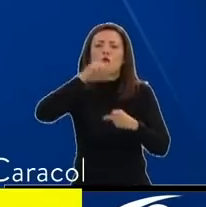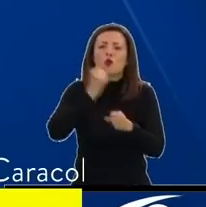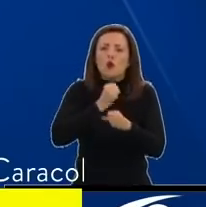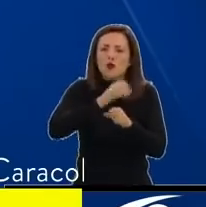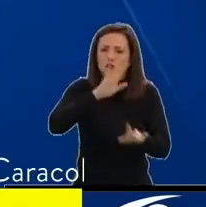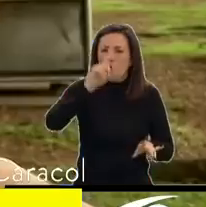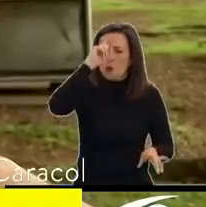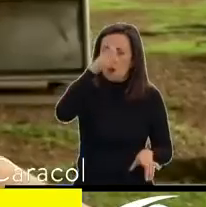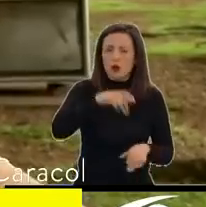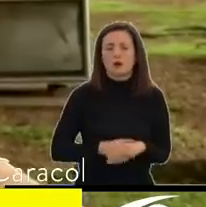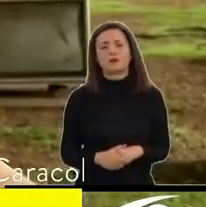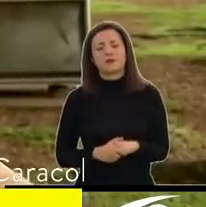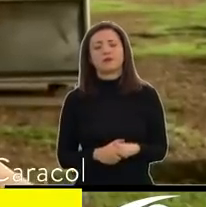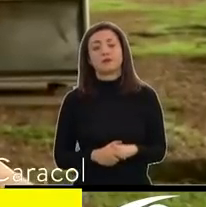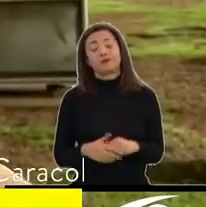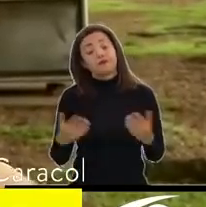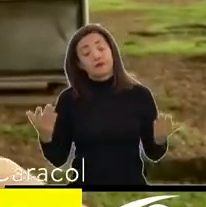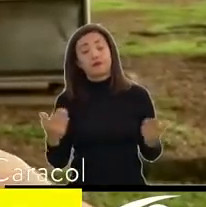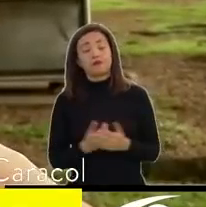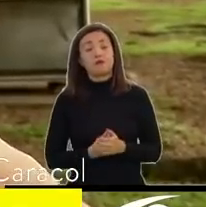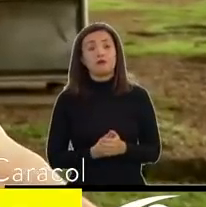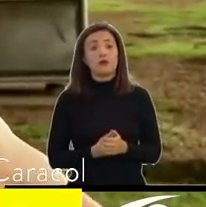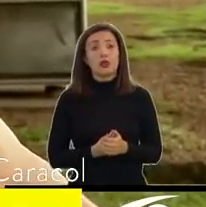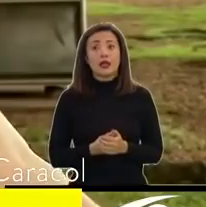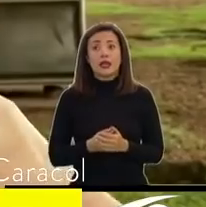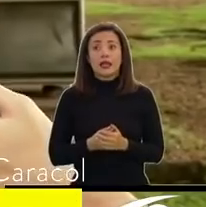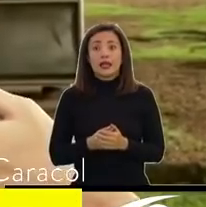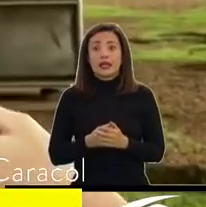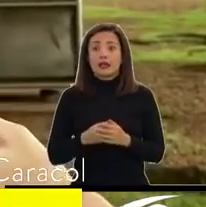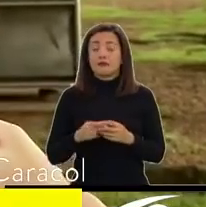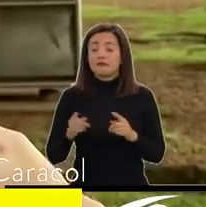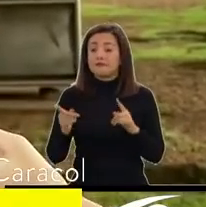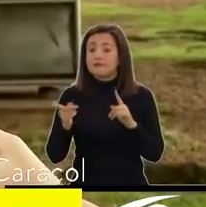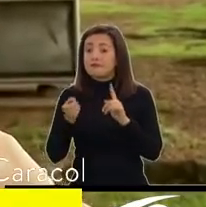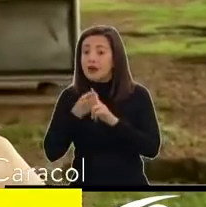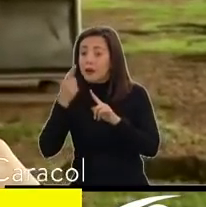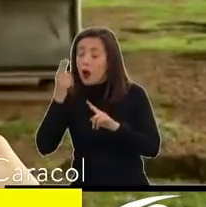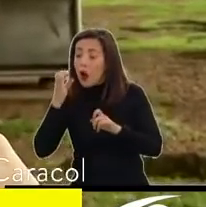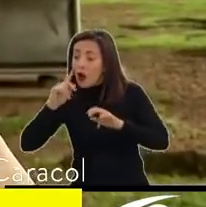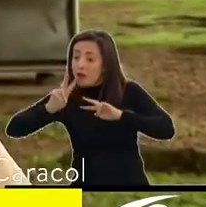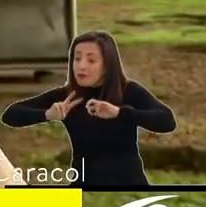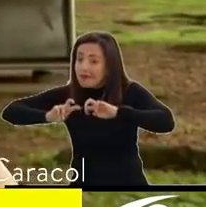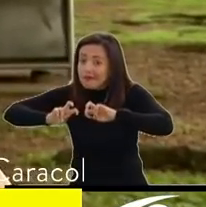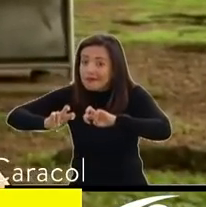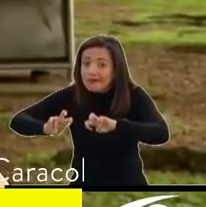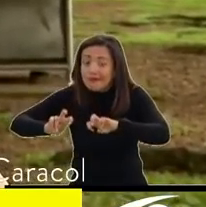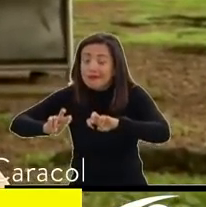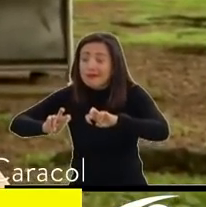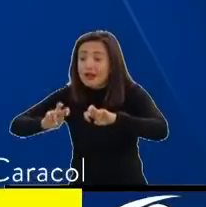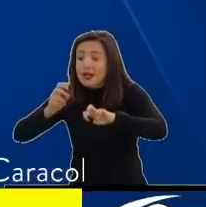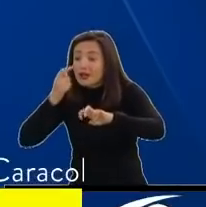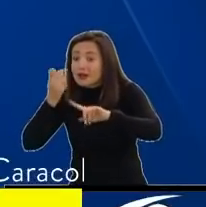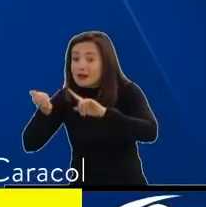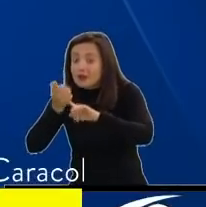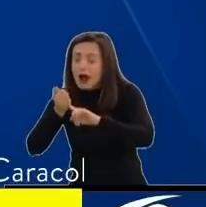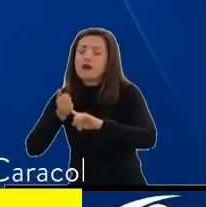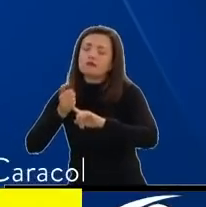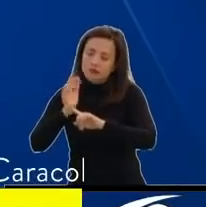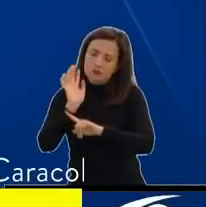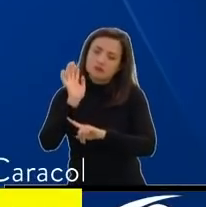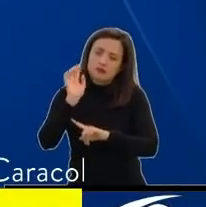públicos. Inicialmente, pues, dependiendo de lo que encontremos, obviamente va un proceso